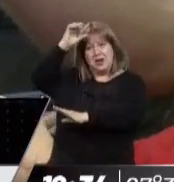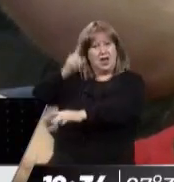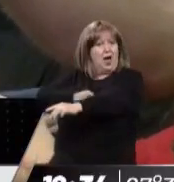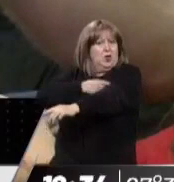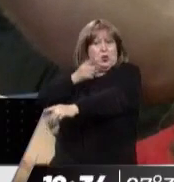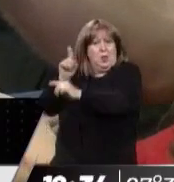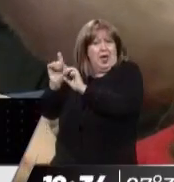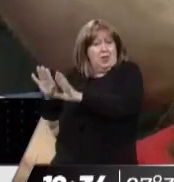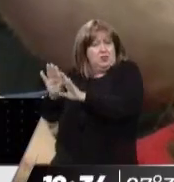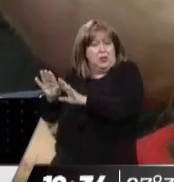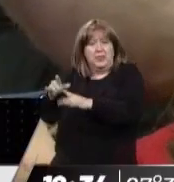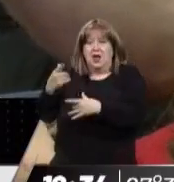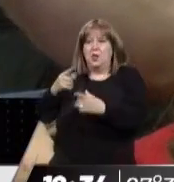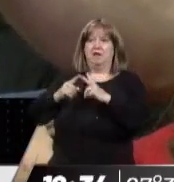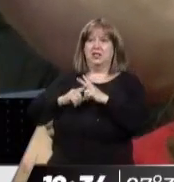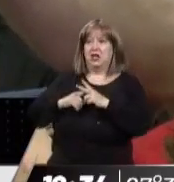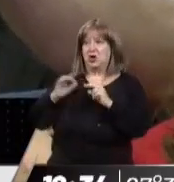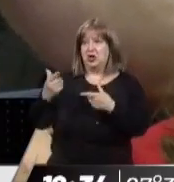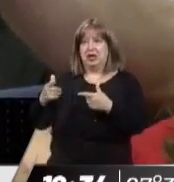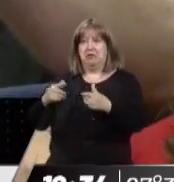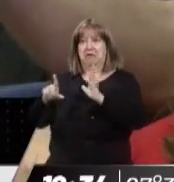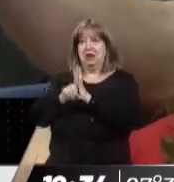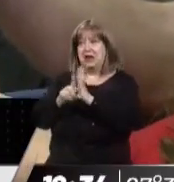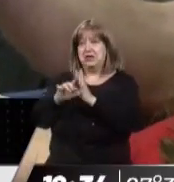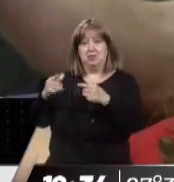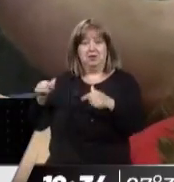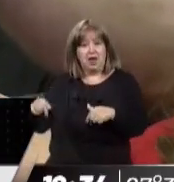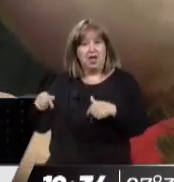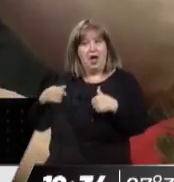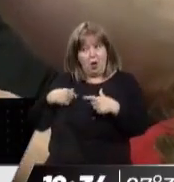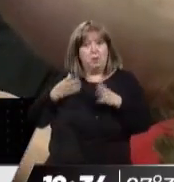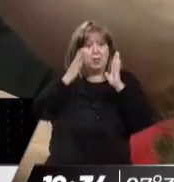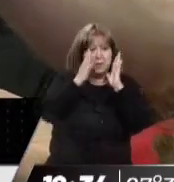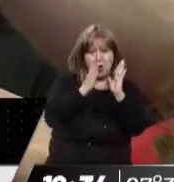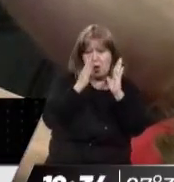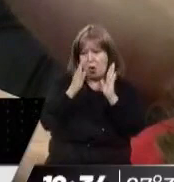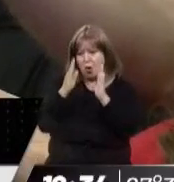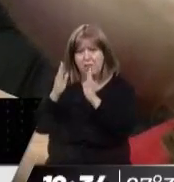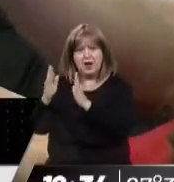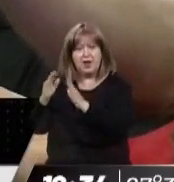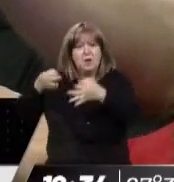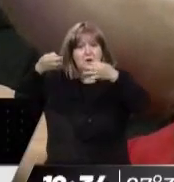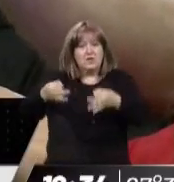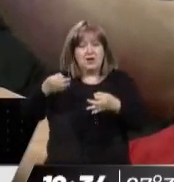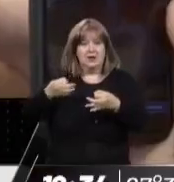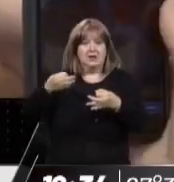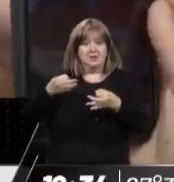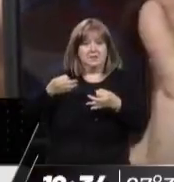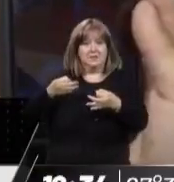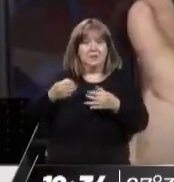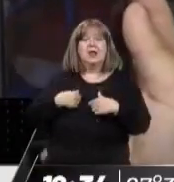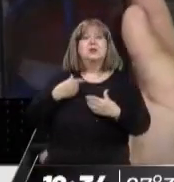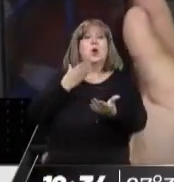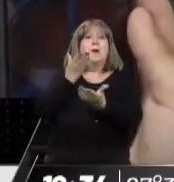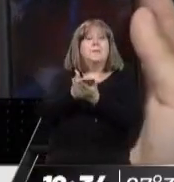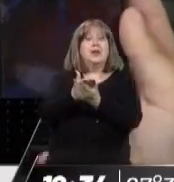en definitiva no existía ni la tecnología ni la legislación que hoy tenemos para poder realmente hacer minería como corresponde. Voy a pedir